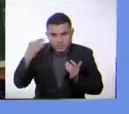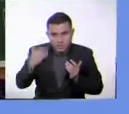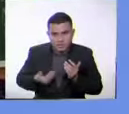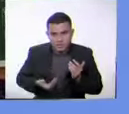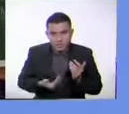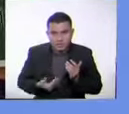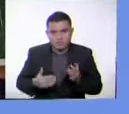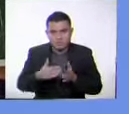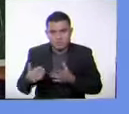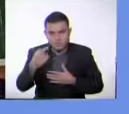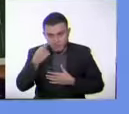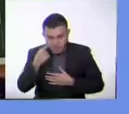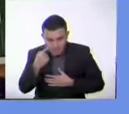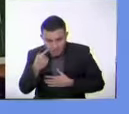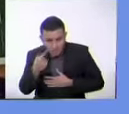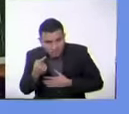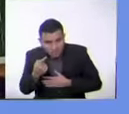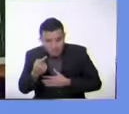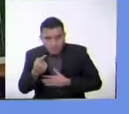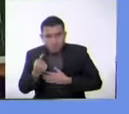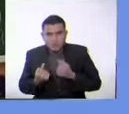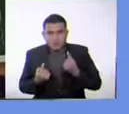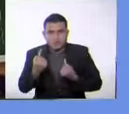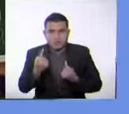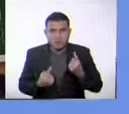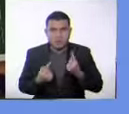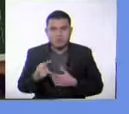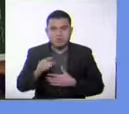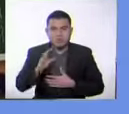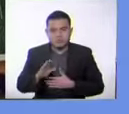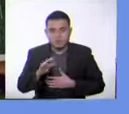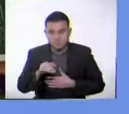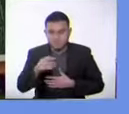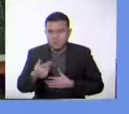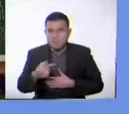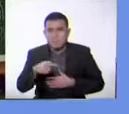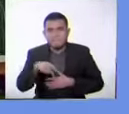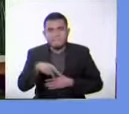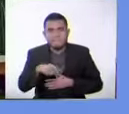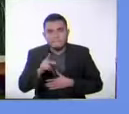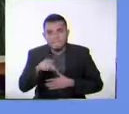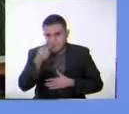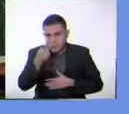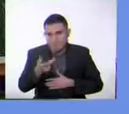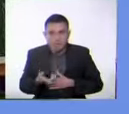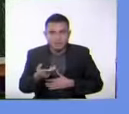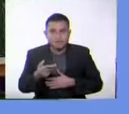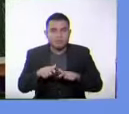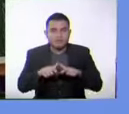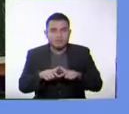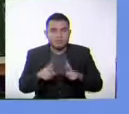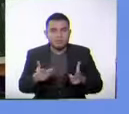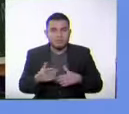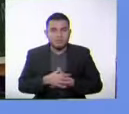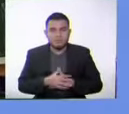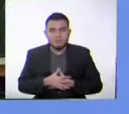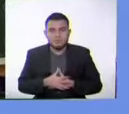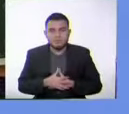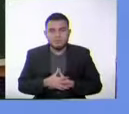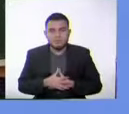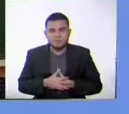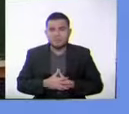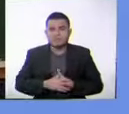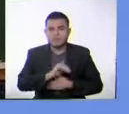descubrir, por ejemplo, cuáles son sus órganos sexuales. También luego sigue posteriormente lo que es